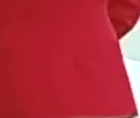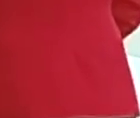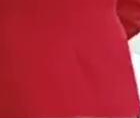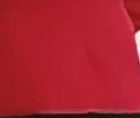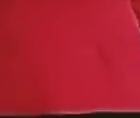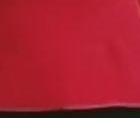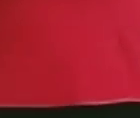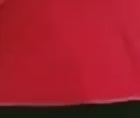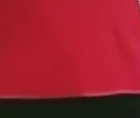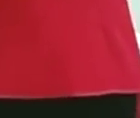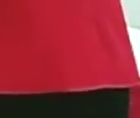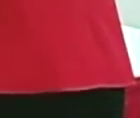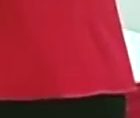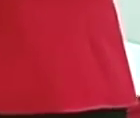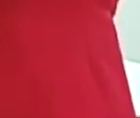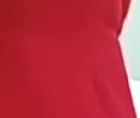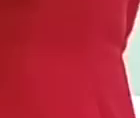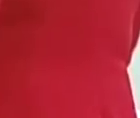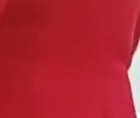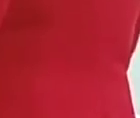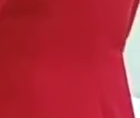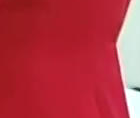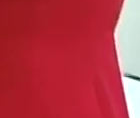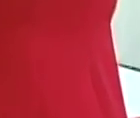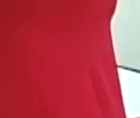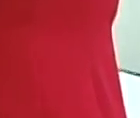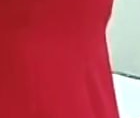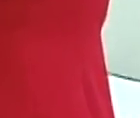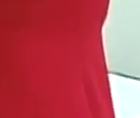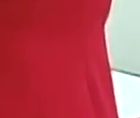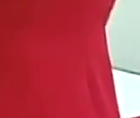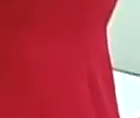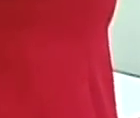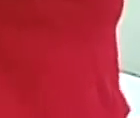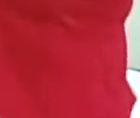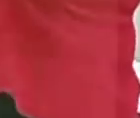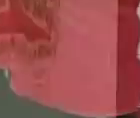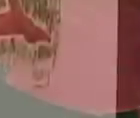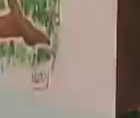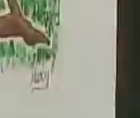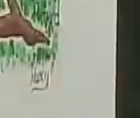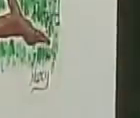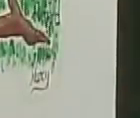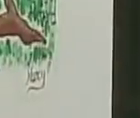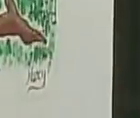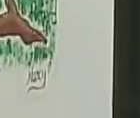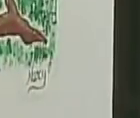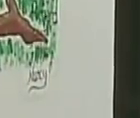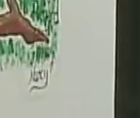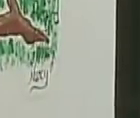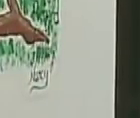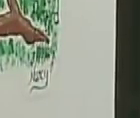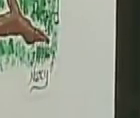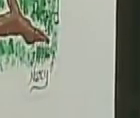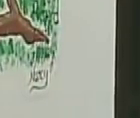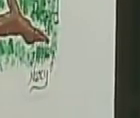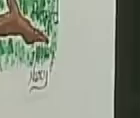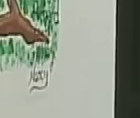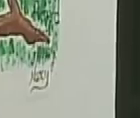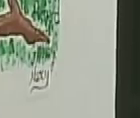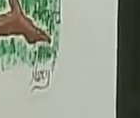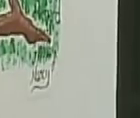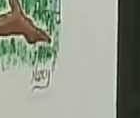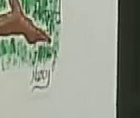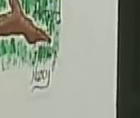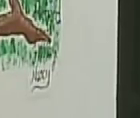Cilia Flores, quien también vota en una de las alas contiguas de esta unidad educativa, en el